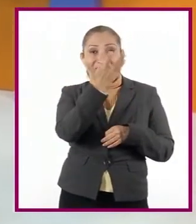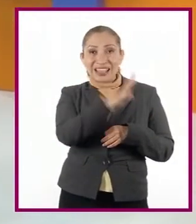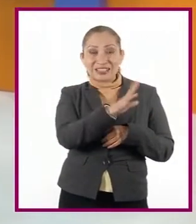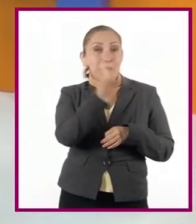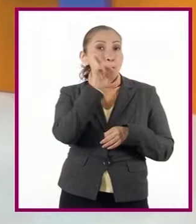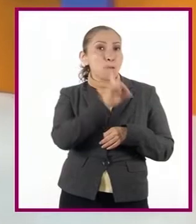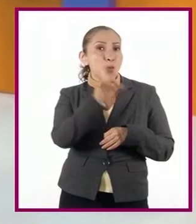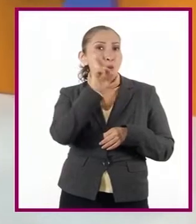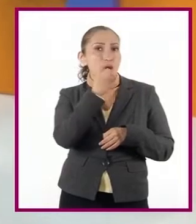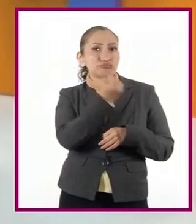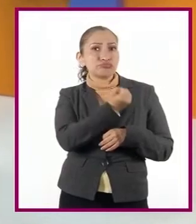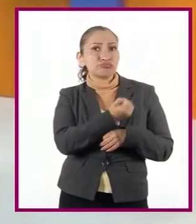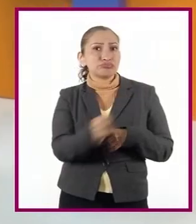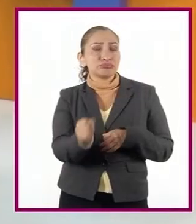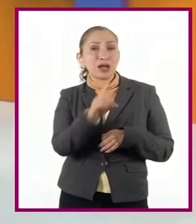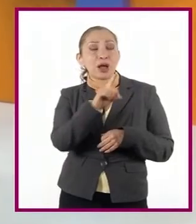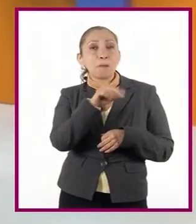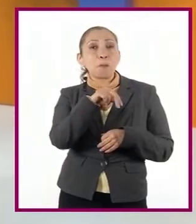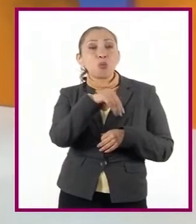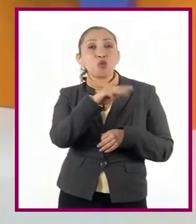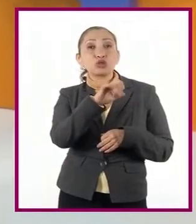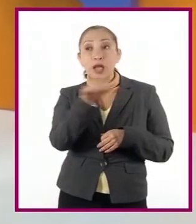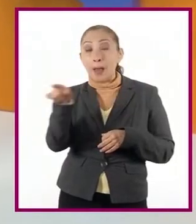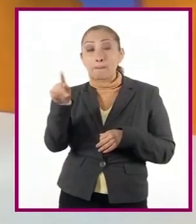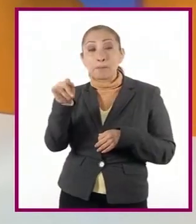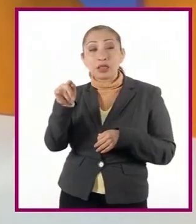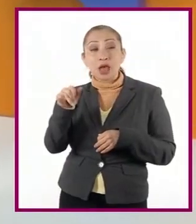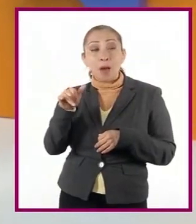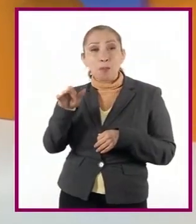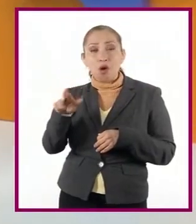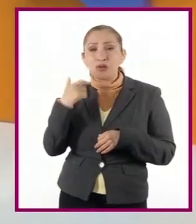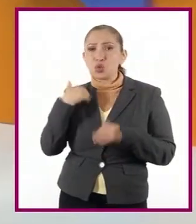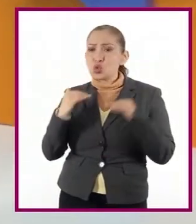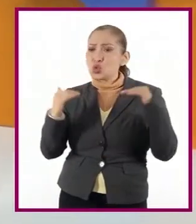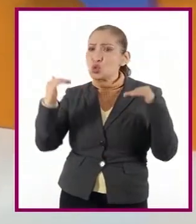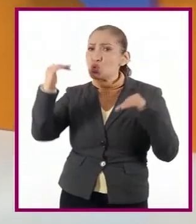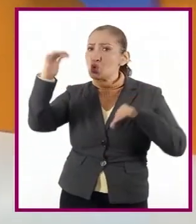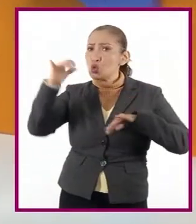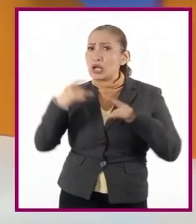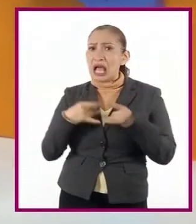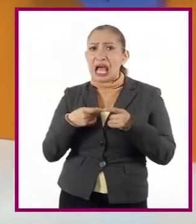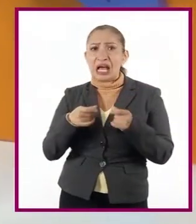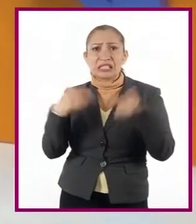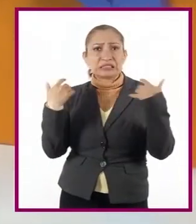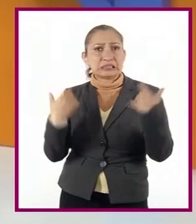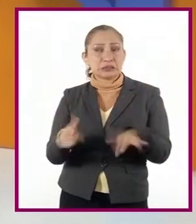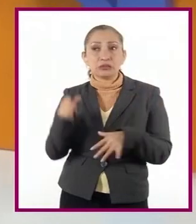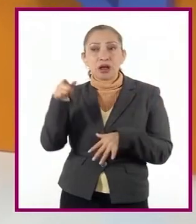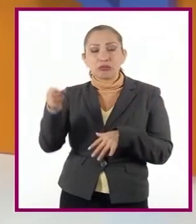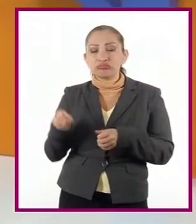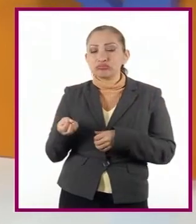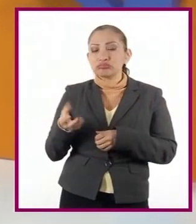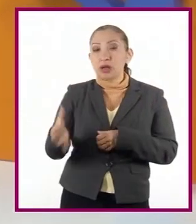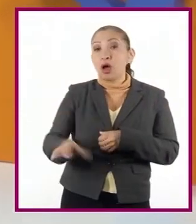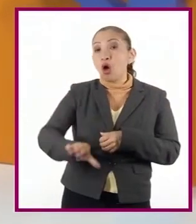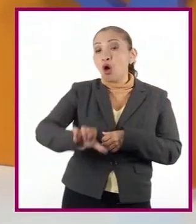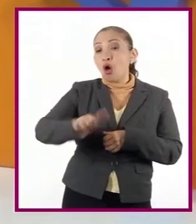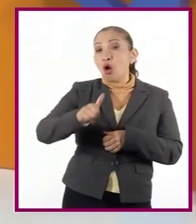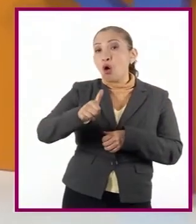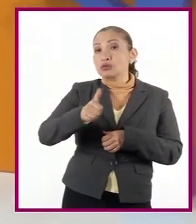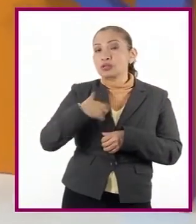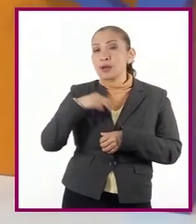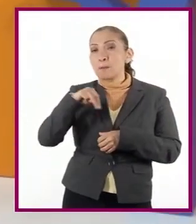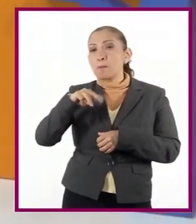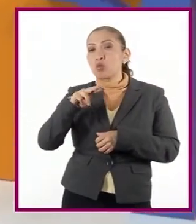musa, podemos intuir que la literatura de Pita era de altísima calidad, al ser nombrada la